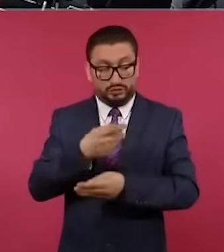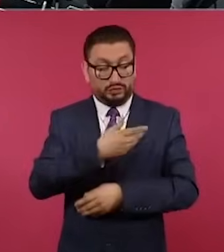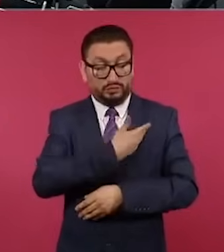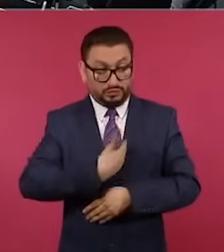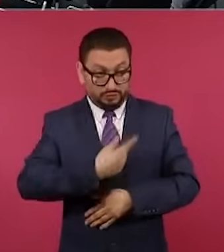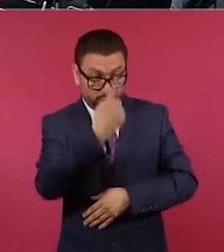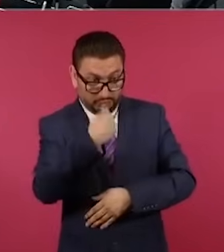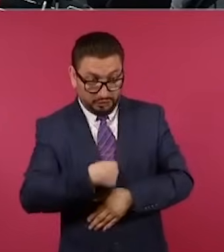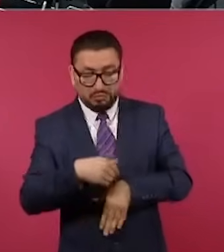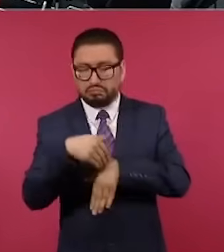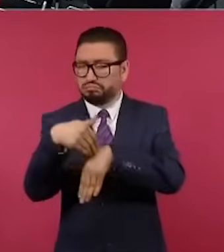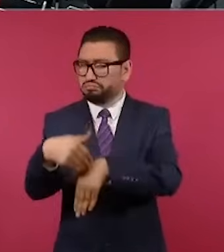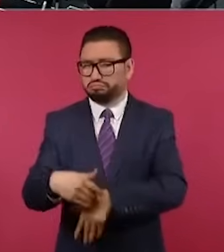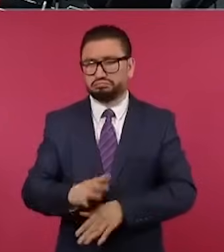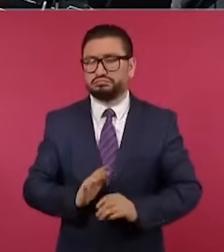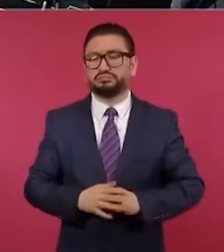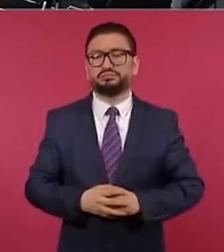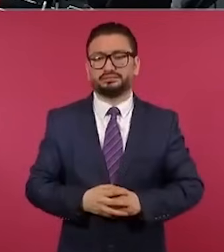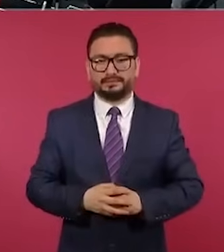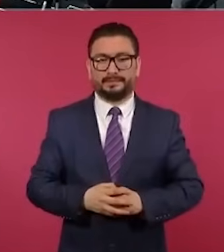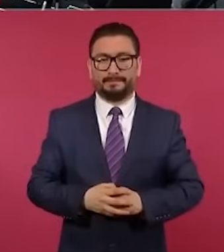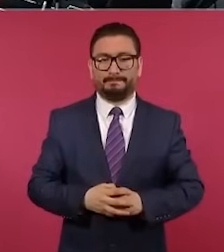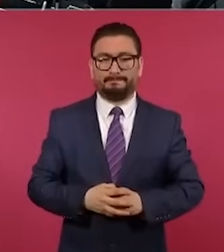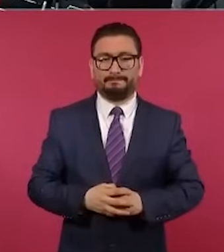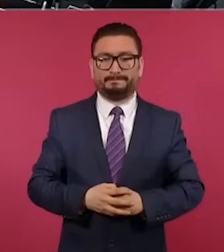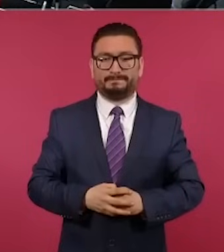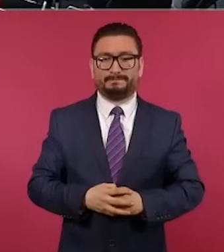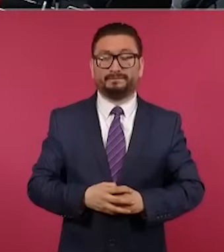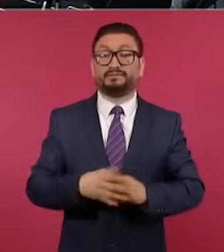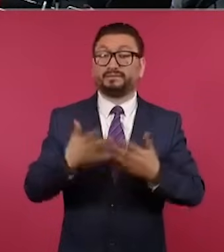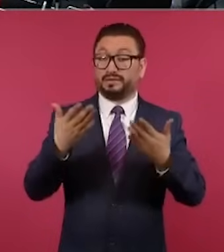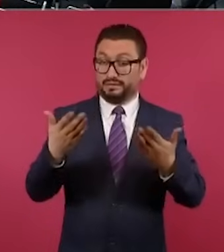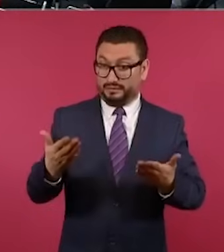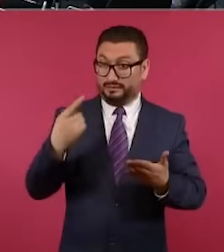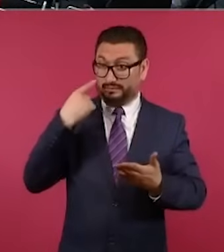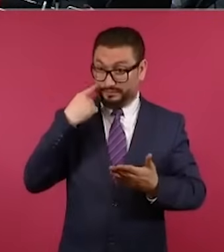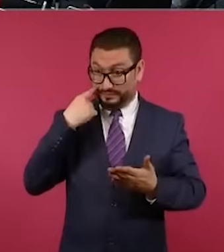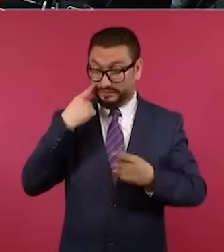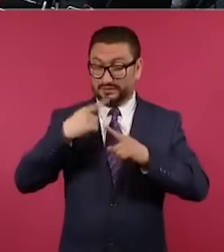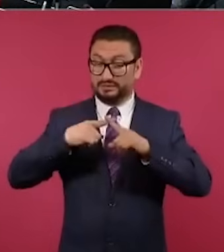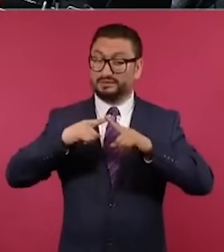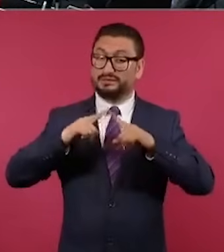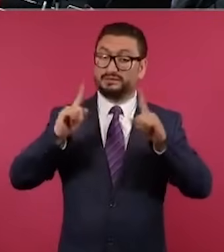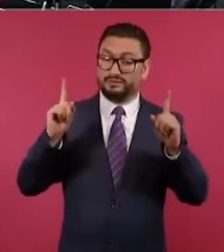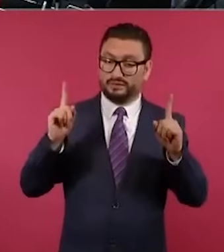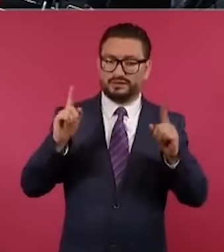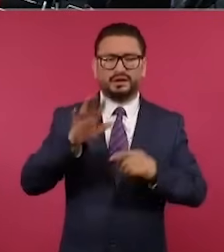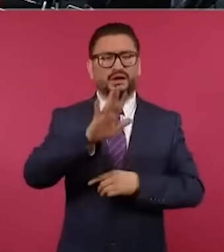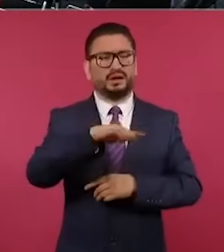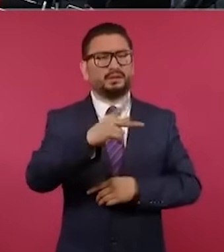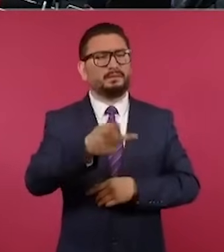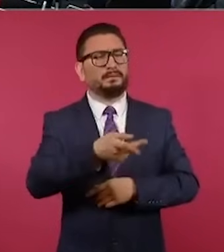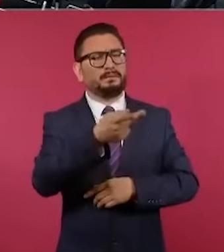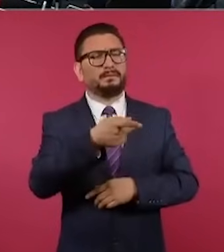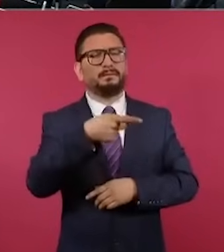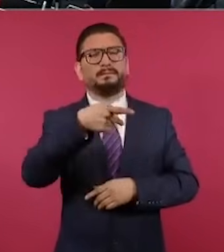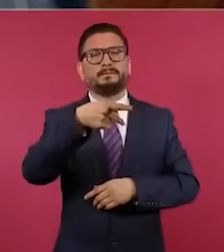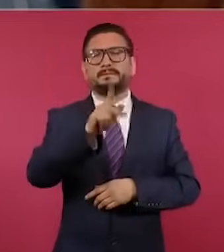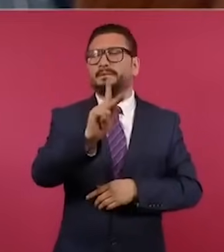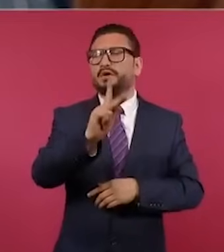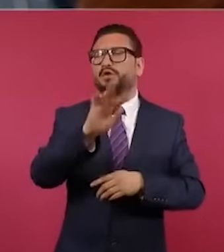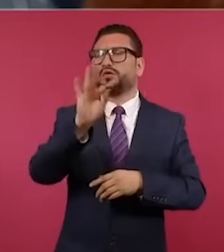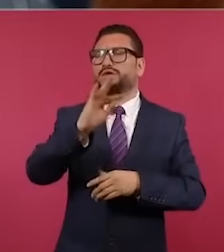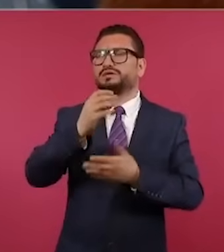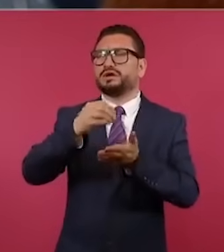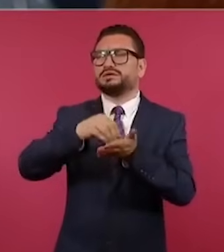le damos las cifras. Pero ya viste que sí hay una diferencia. Hay una diferencia, pero ¿cabe la posibilidad de que no se hayan